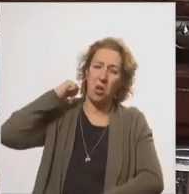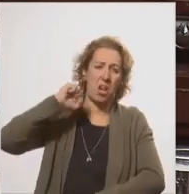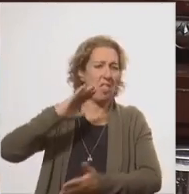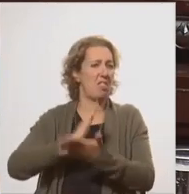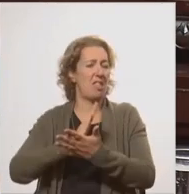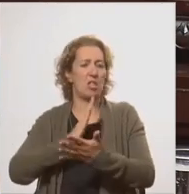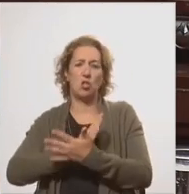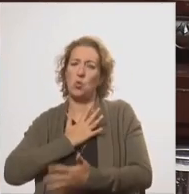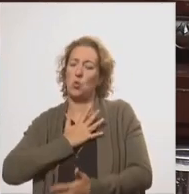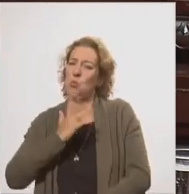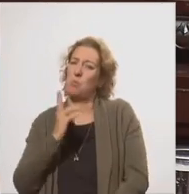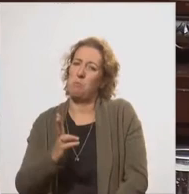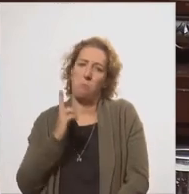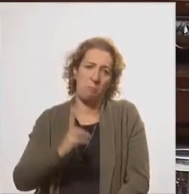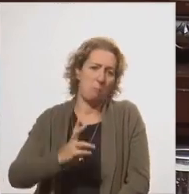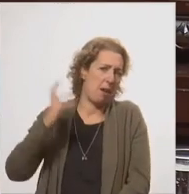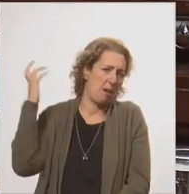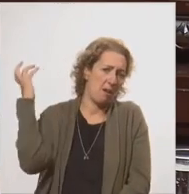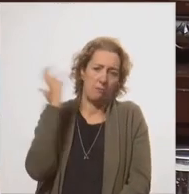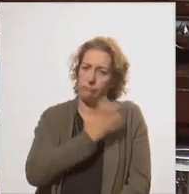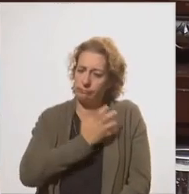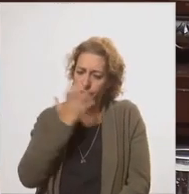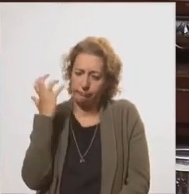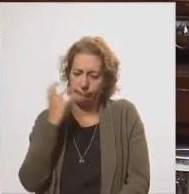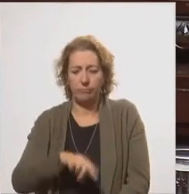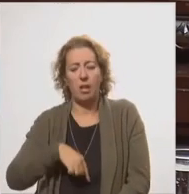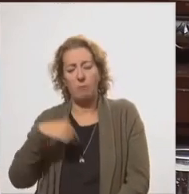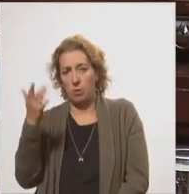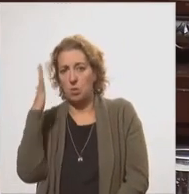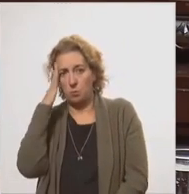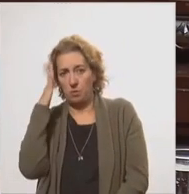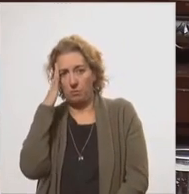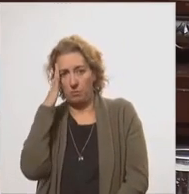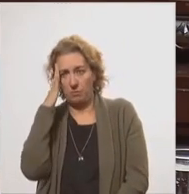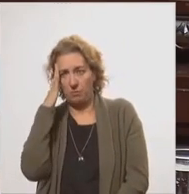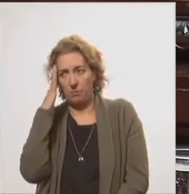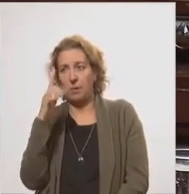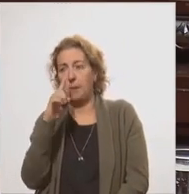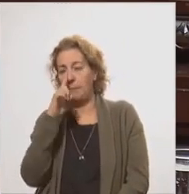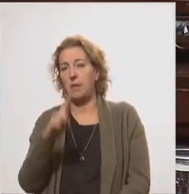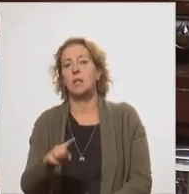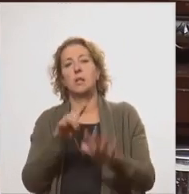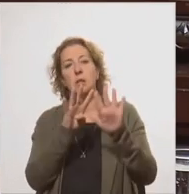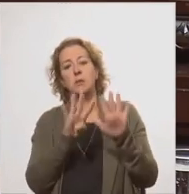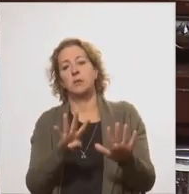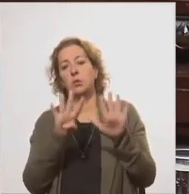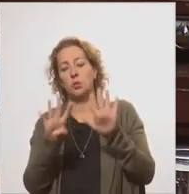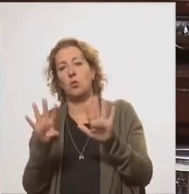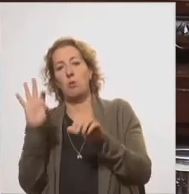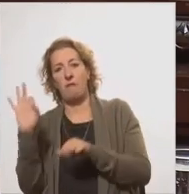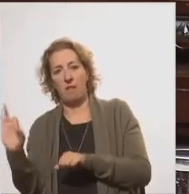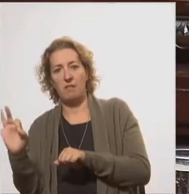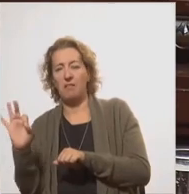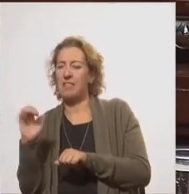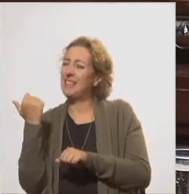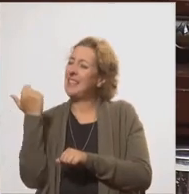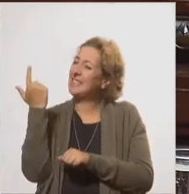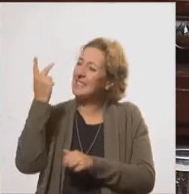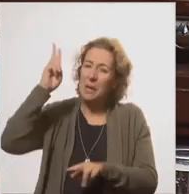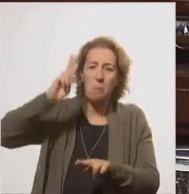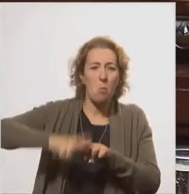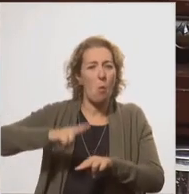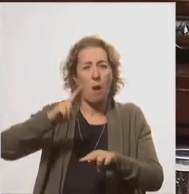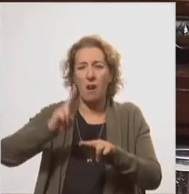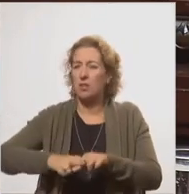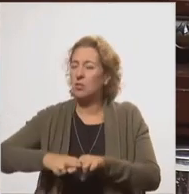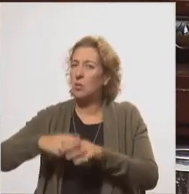eran aberrantes, como después supimos y comprobamos. En 1990, la cantidad de muertos y